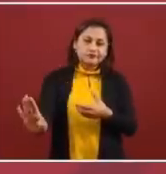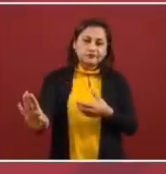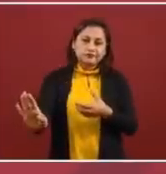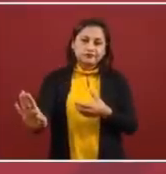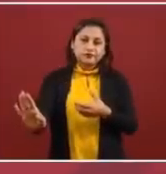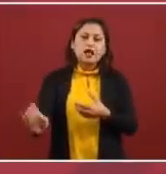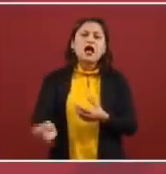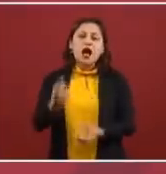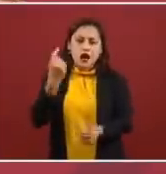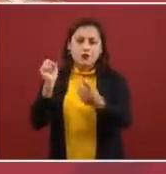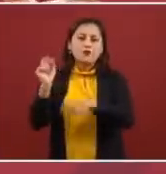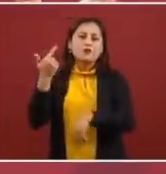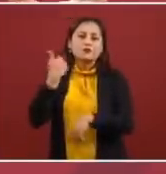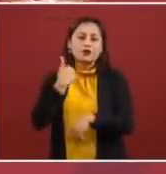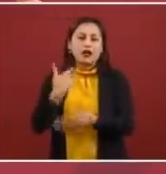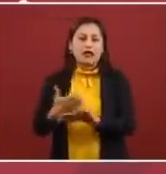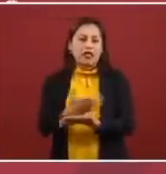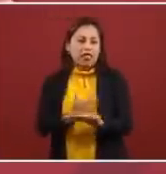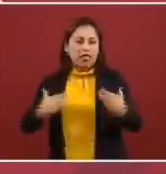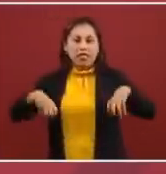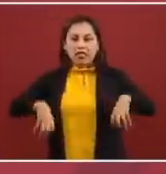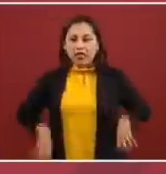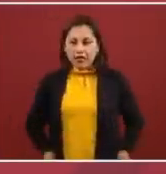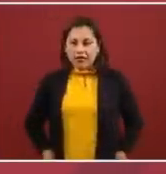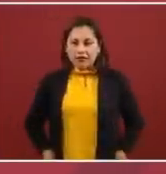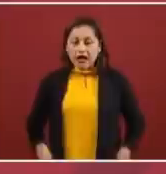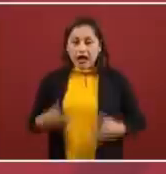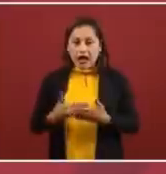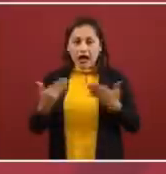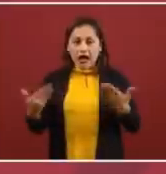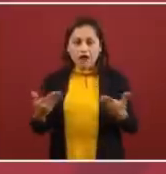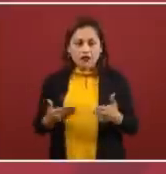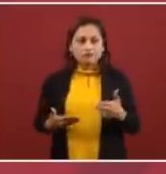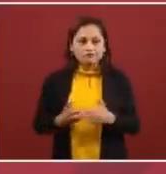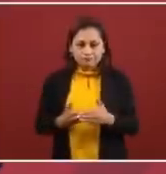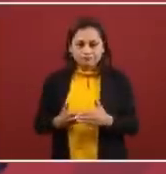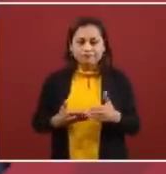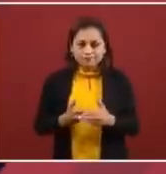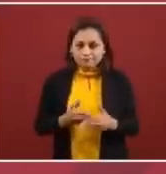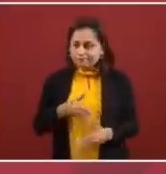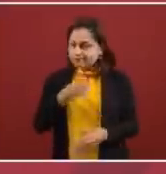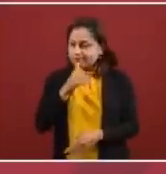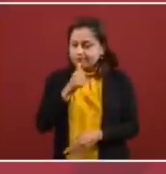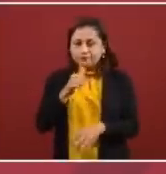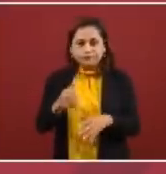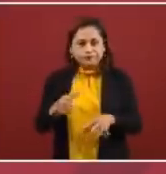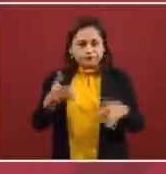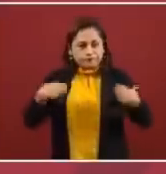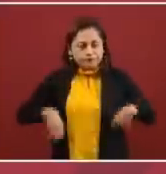y que ya no tiene en forma de robar ni siquiera